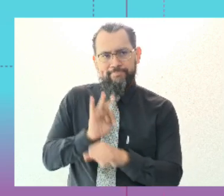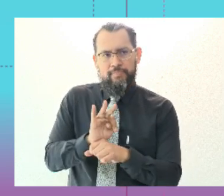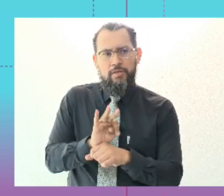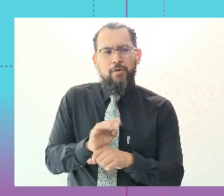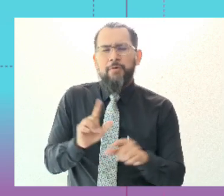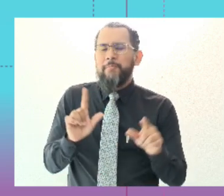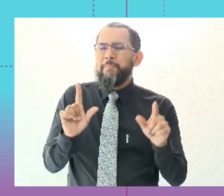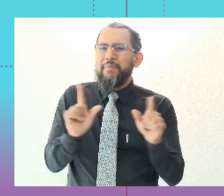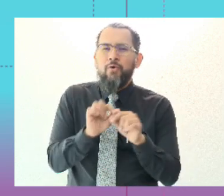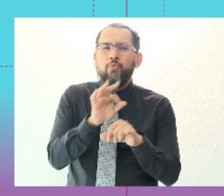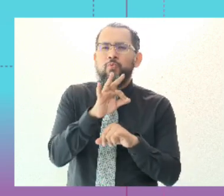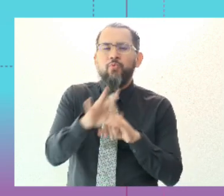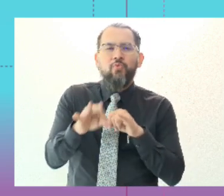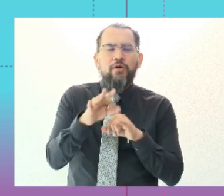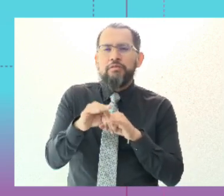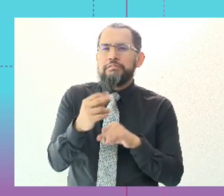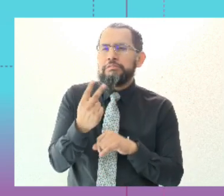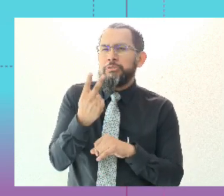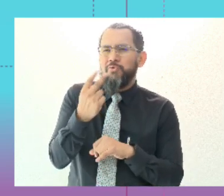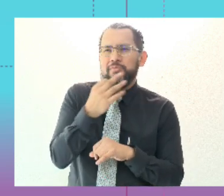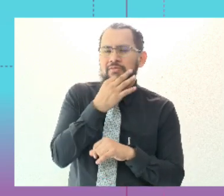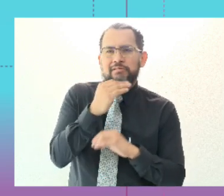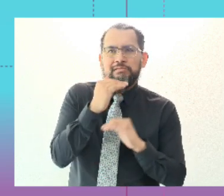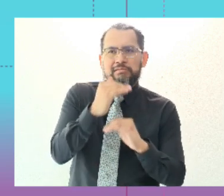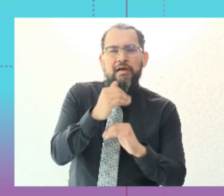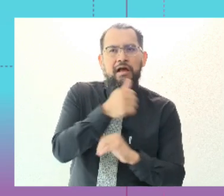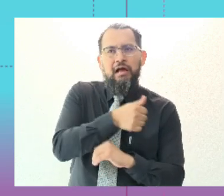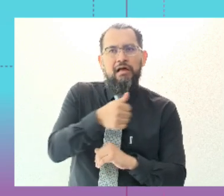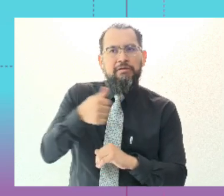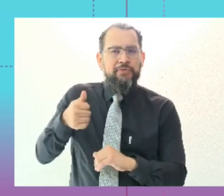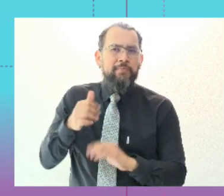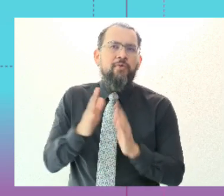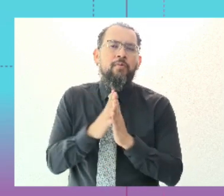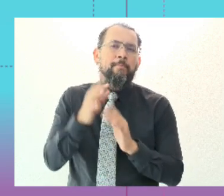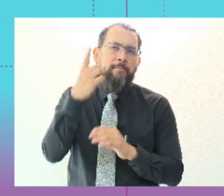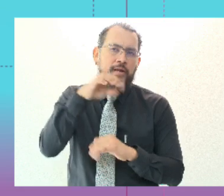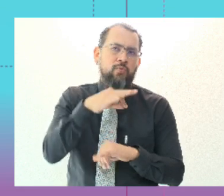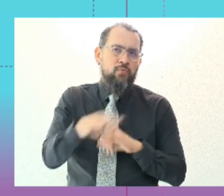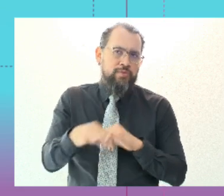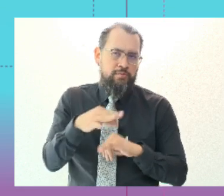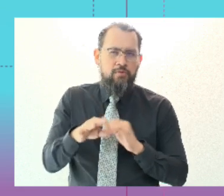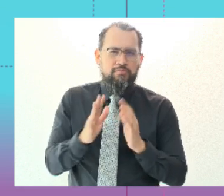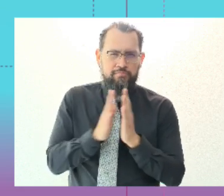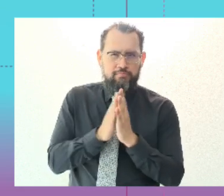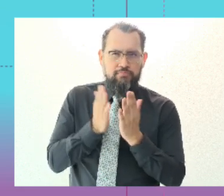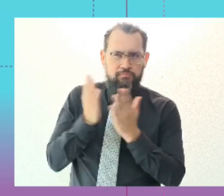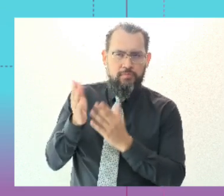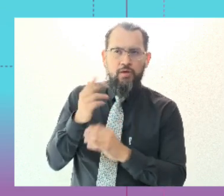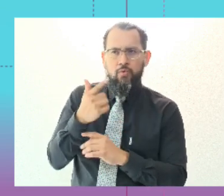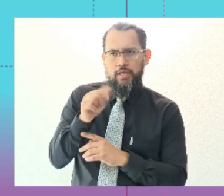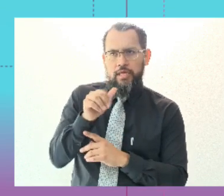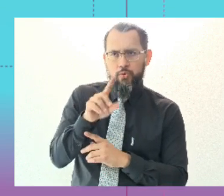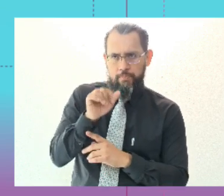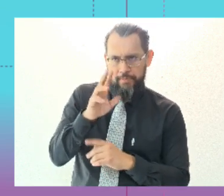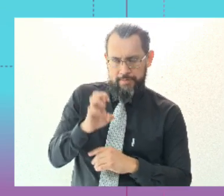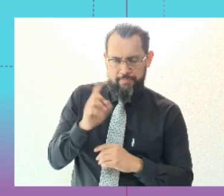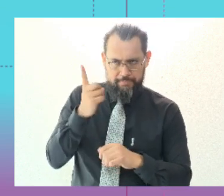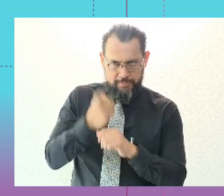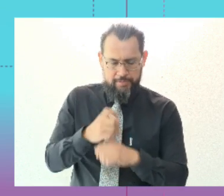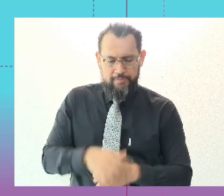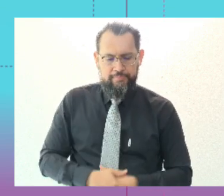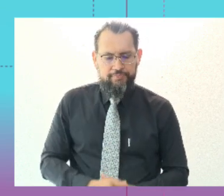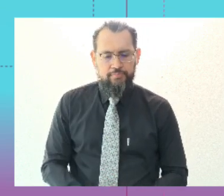una última reflexión de no más de 2 minutos para poder finalizar el panel. Si nos ayuda la maestra Guadalupe López.